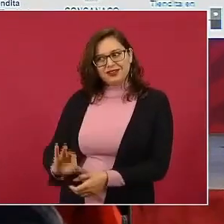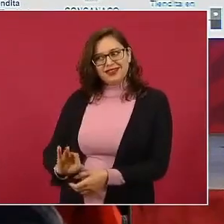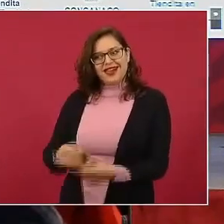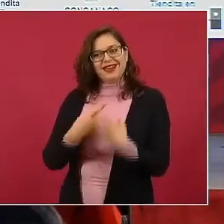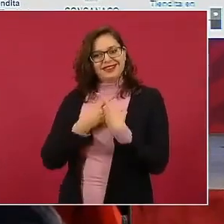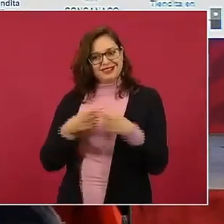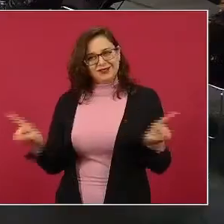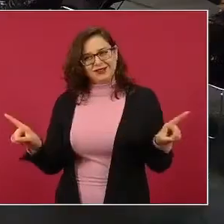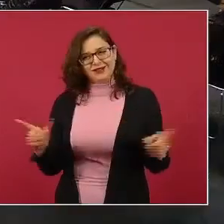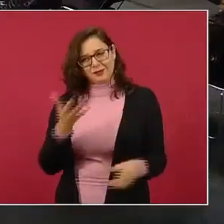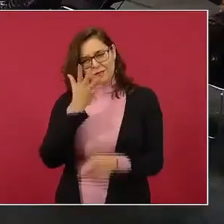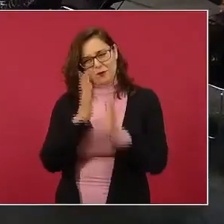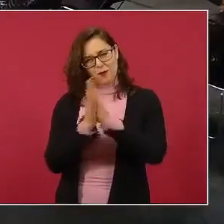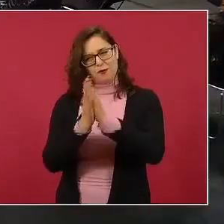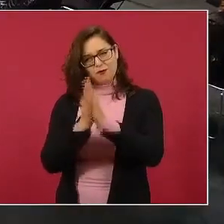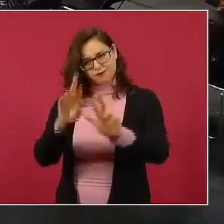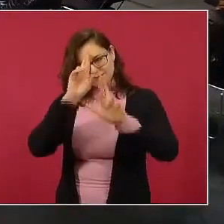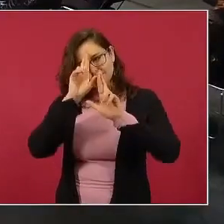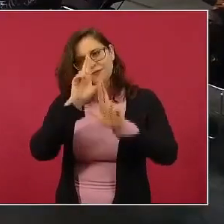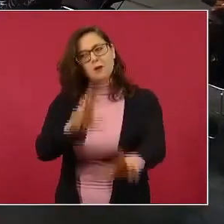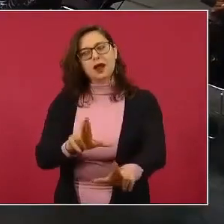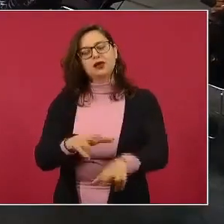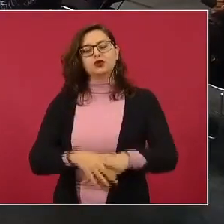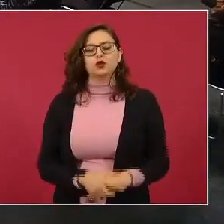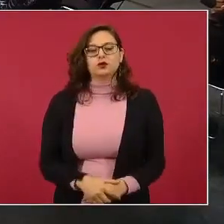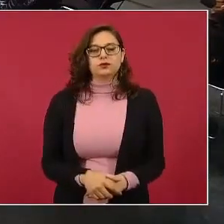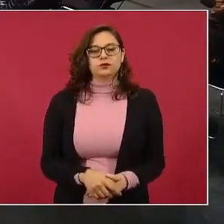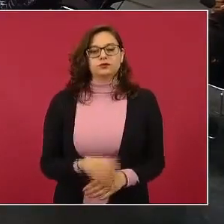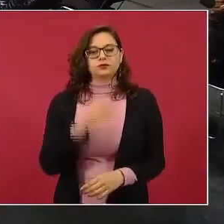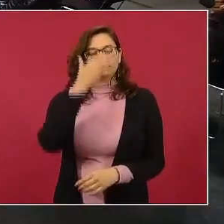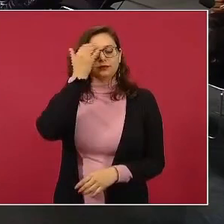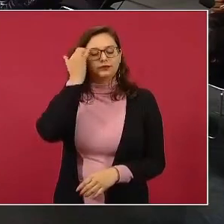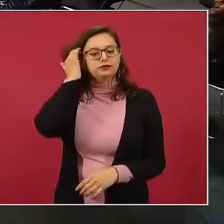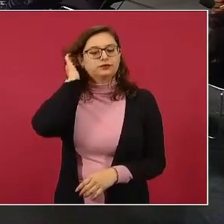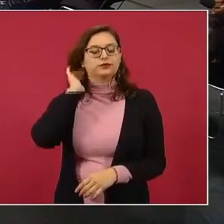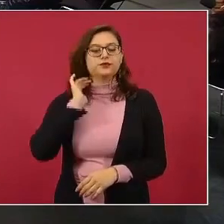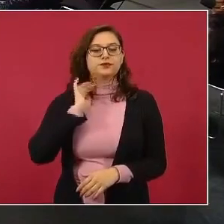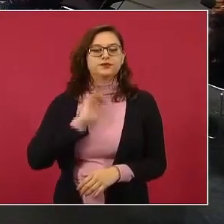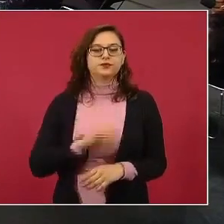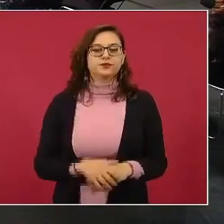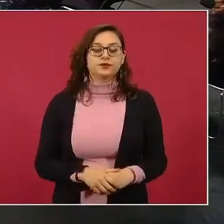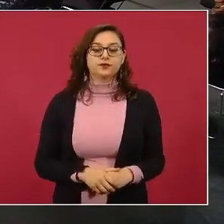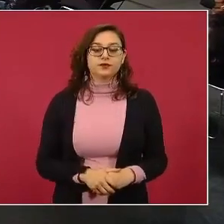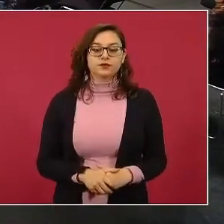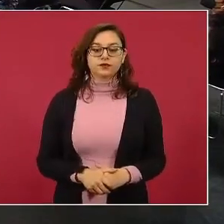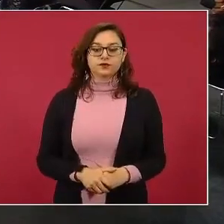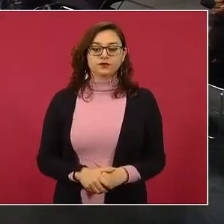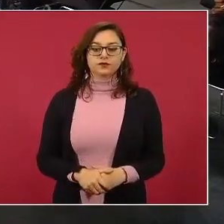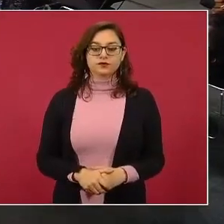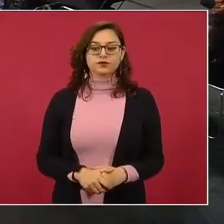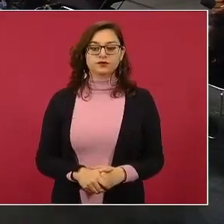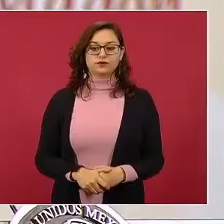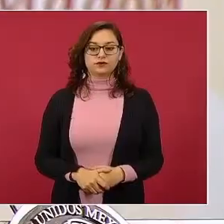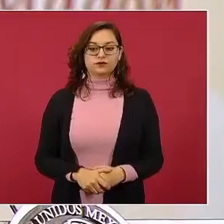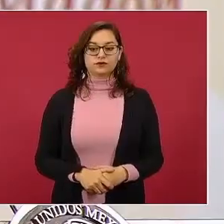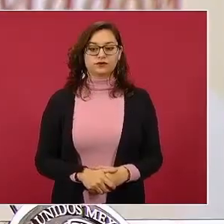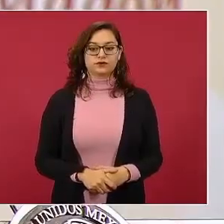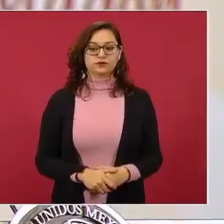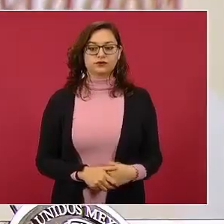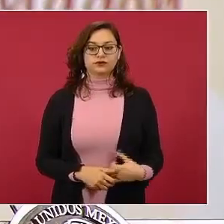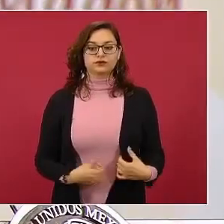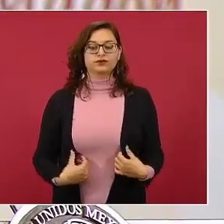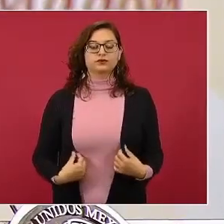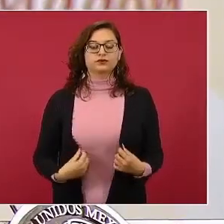Bien, en esta tabla también de alguna manera podemos observar ya el comportamiento comparativo del OXXO. El